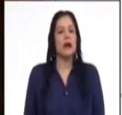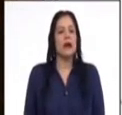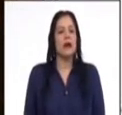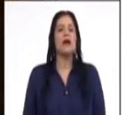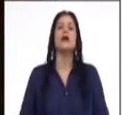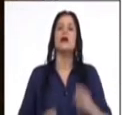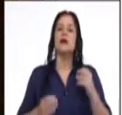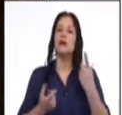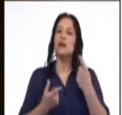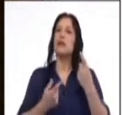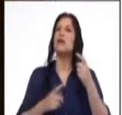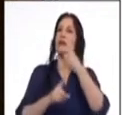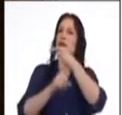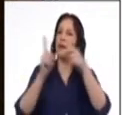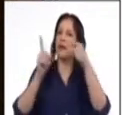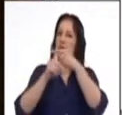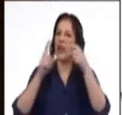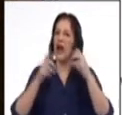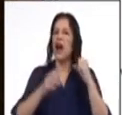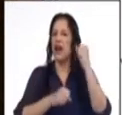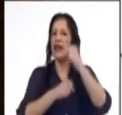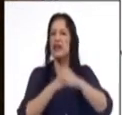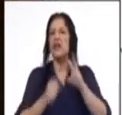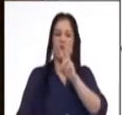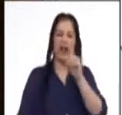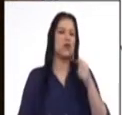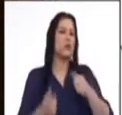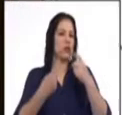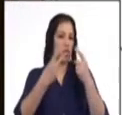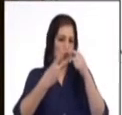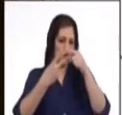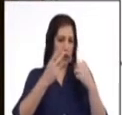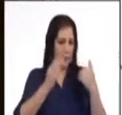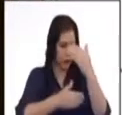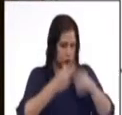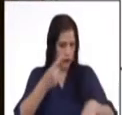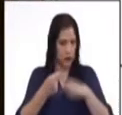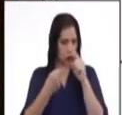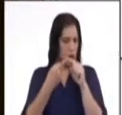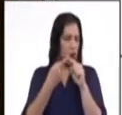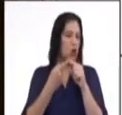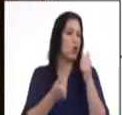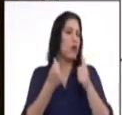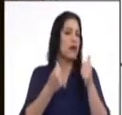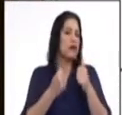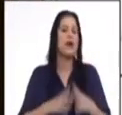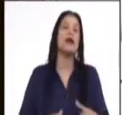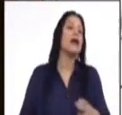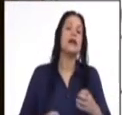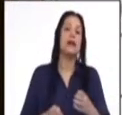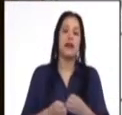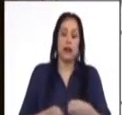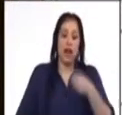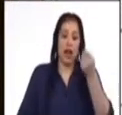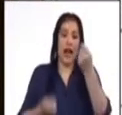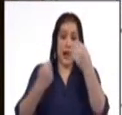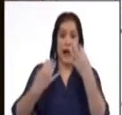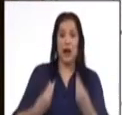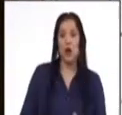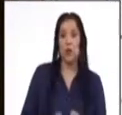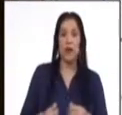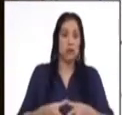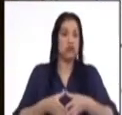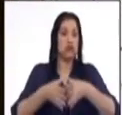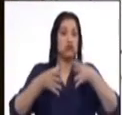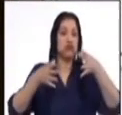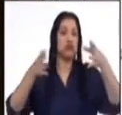A lo largo de la segunda mitad del siglo XX encontramos dos procesos. Uno de ellos es el de crecimiento económico y el